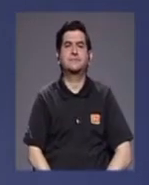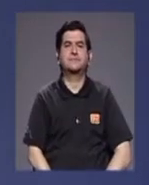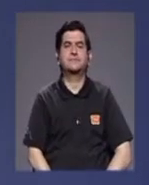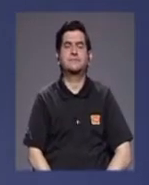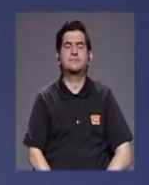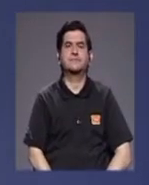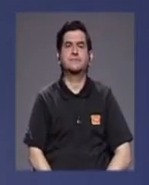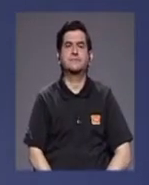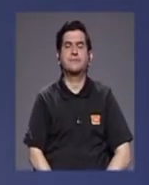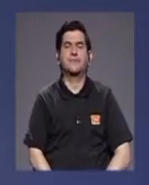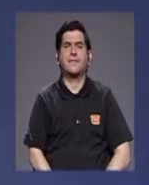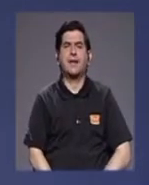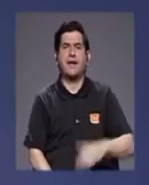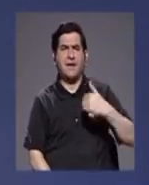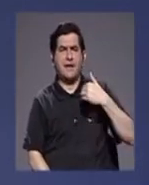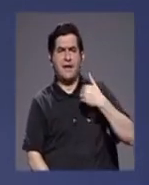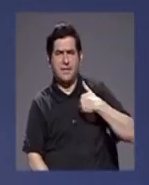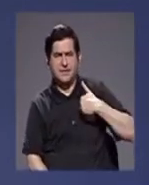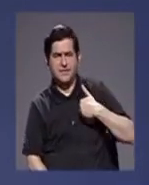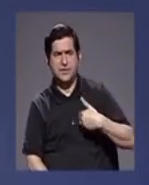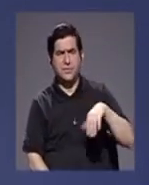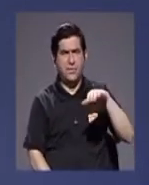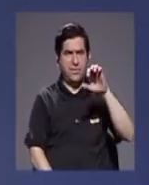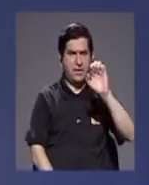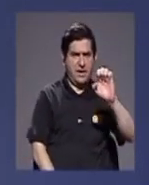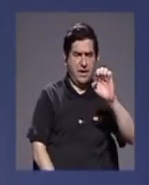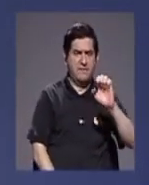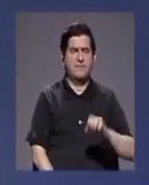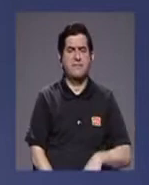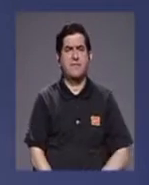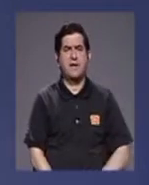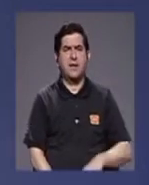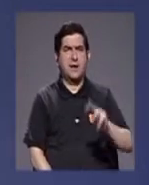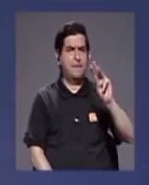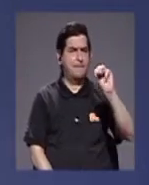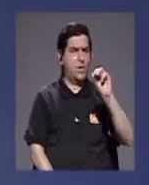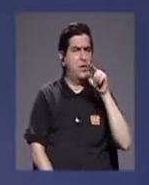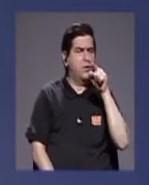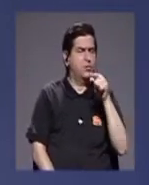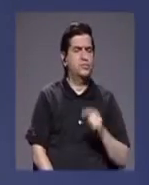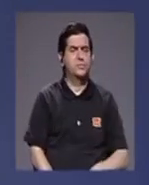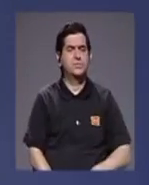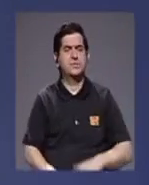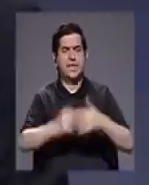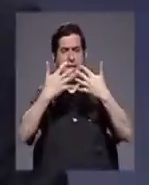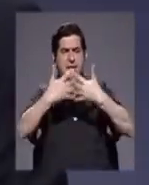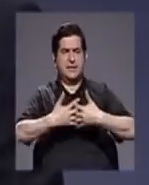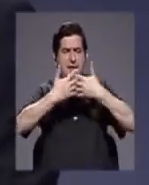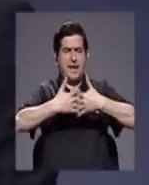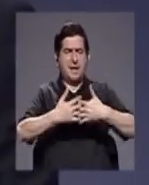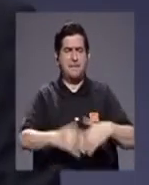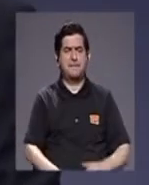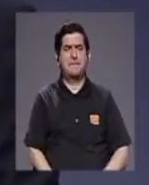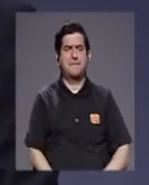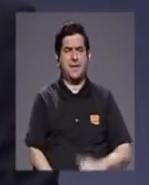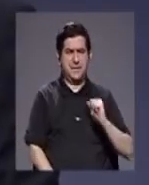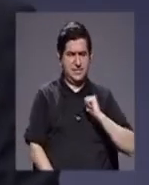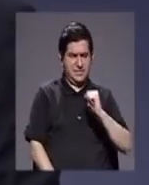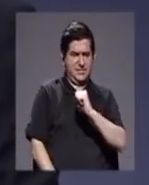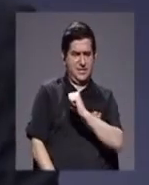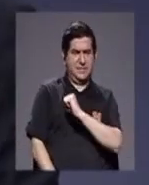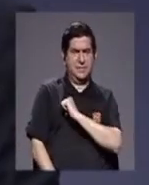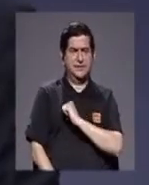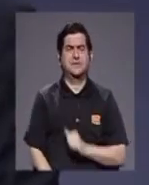¿Qué plantea don Efraín la empresa en la que ustedes están asociados? Bueno, muy buenos